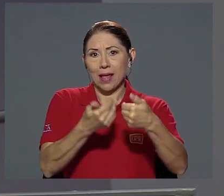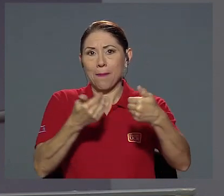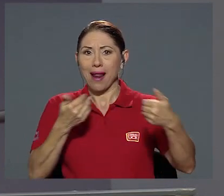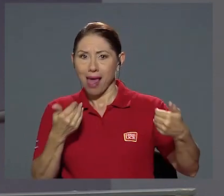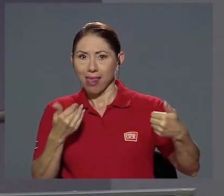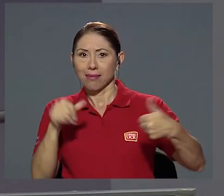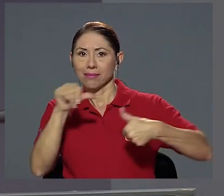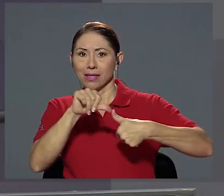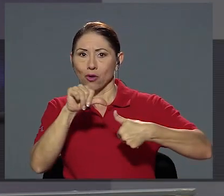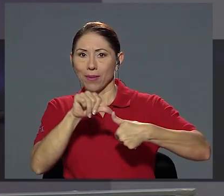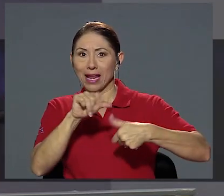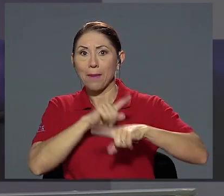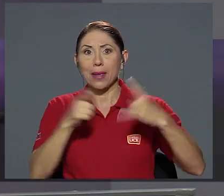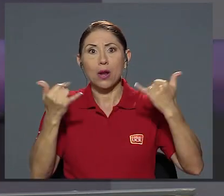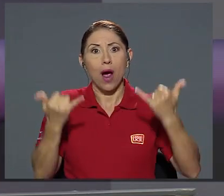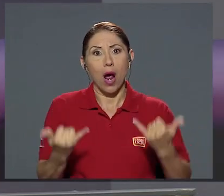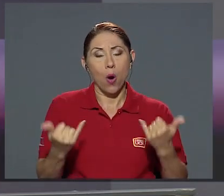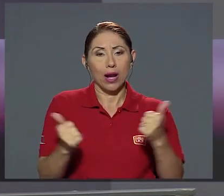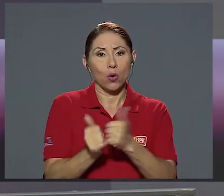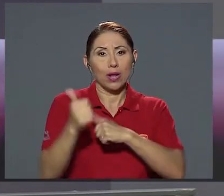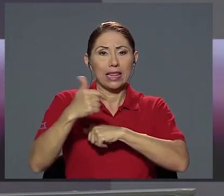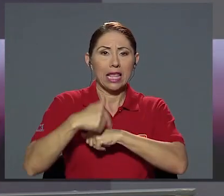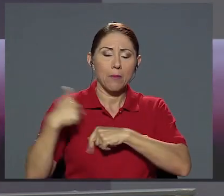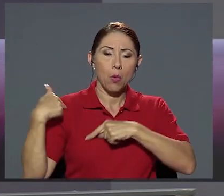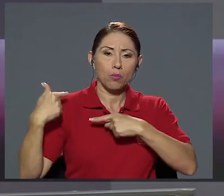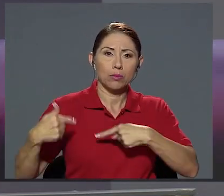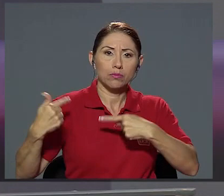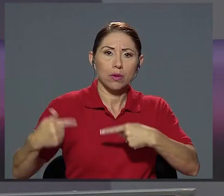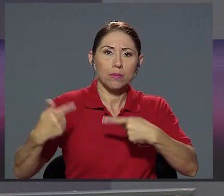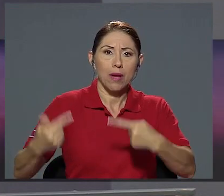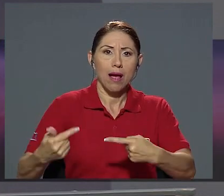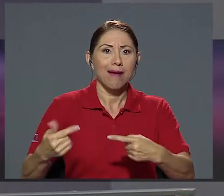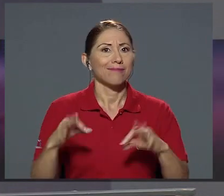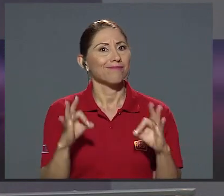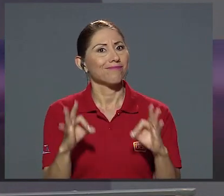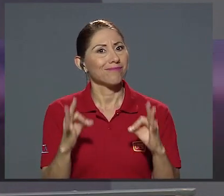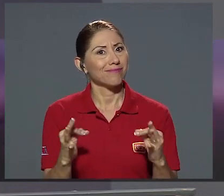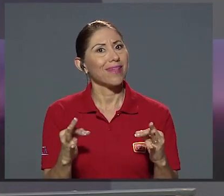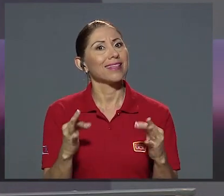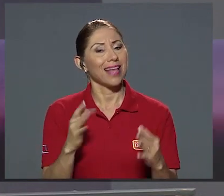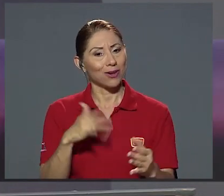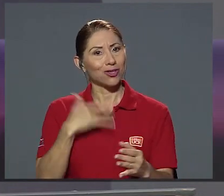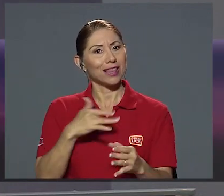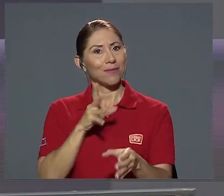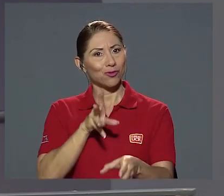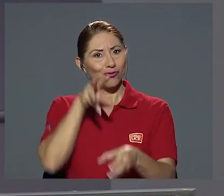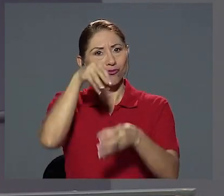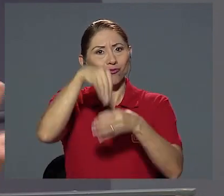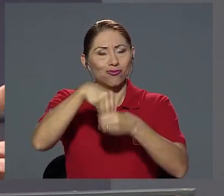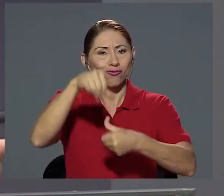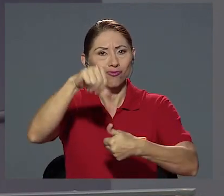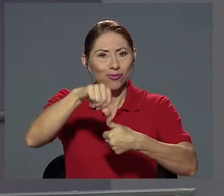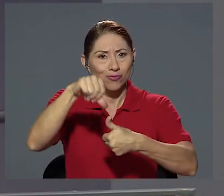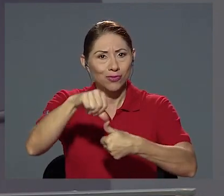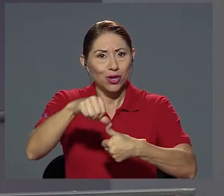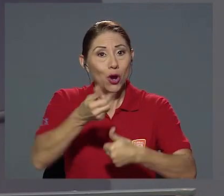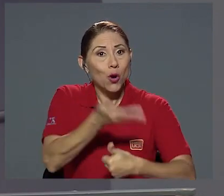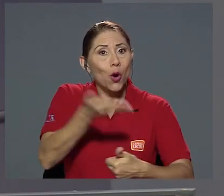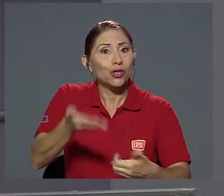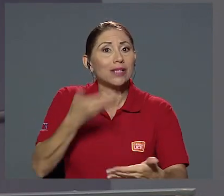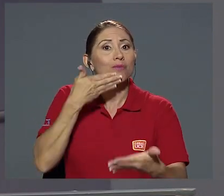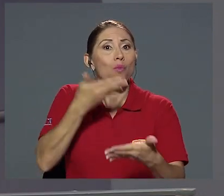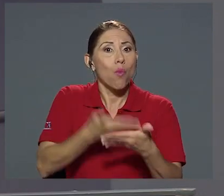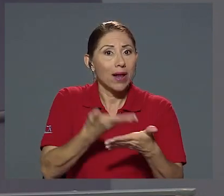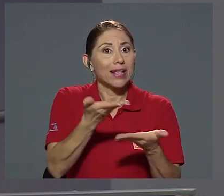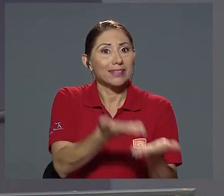región centroamericana, sin embargo, con el paso del tiempo y por dicha, cada vez nos sentimos más parte de ella, tanto por las cosas buenas que